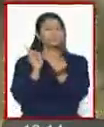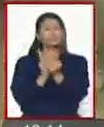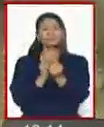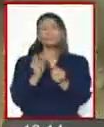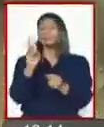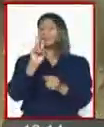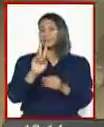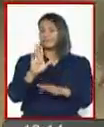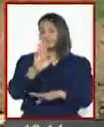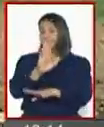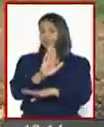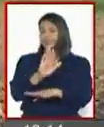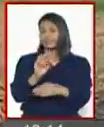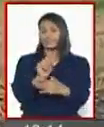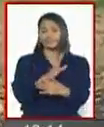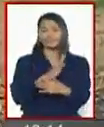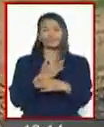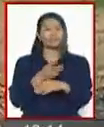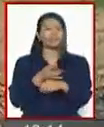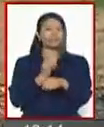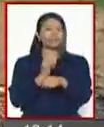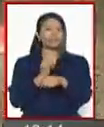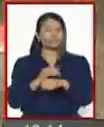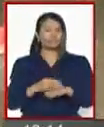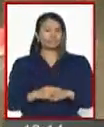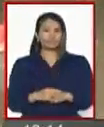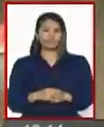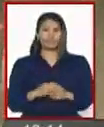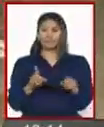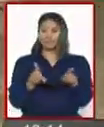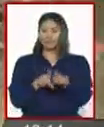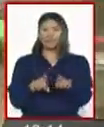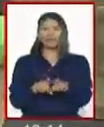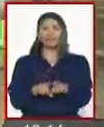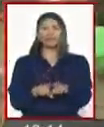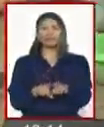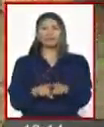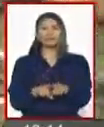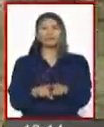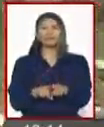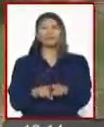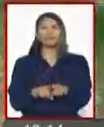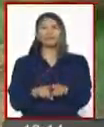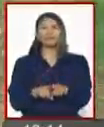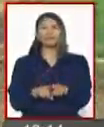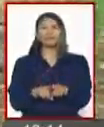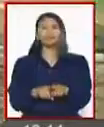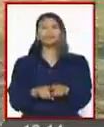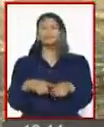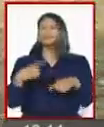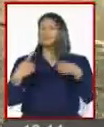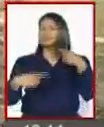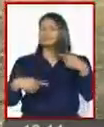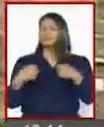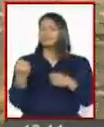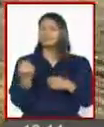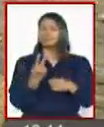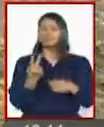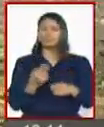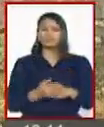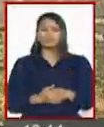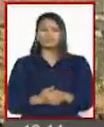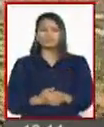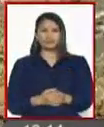El viernes por la tarde compartían bebidas alcohólicas e incluso escucharon cuando ambos discutían. Tomando